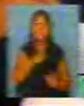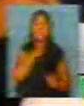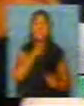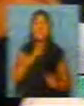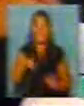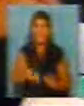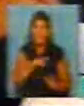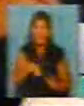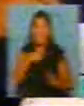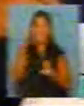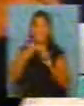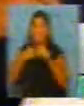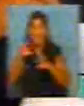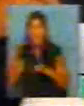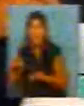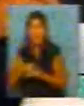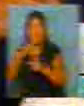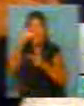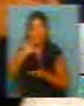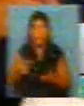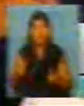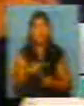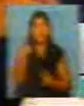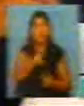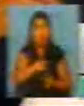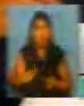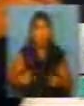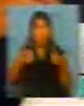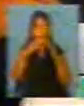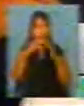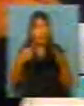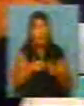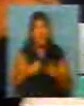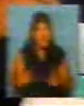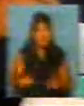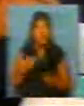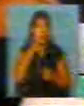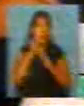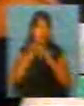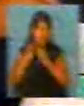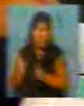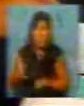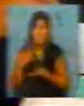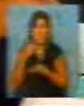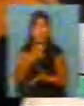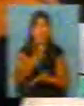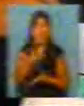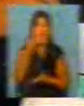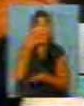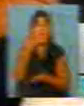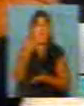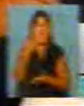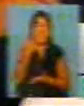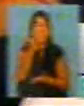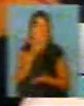anuales que ha aportado con el esfuerzo del pueblo jujeño, impidiéndoles eso, haciéndole el juego